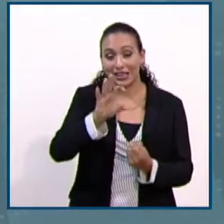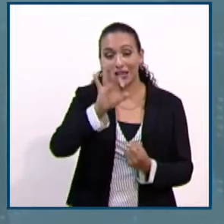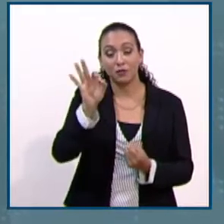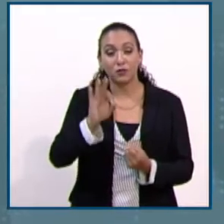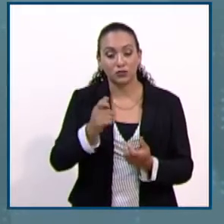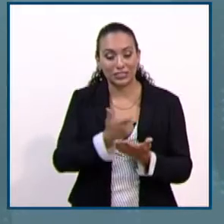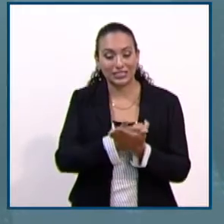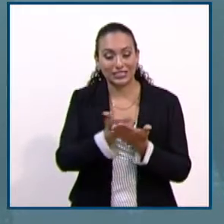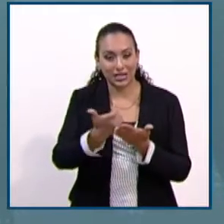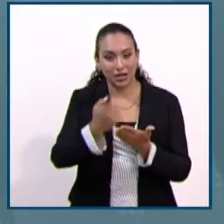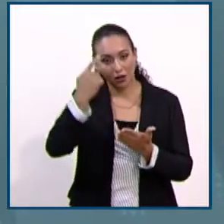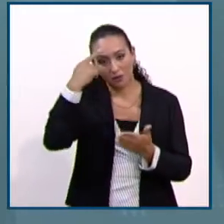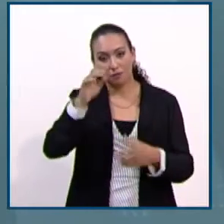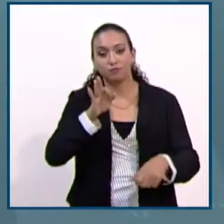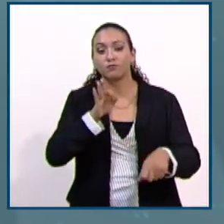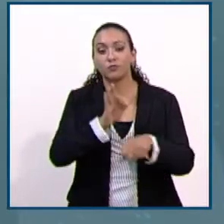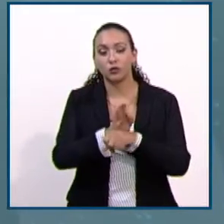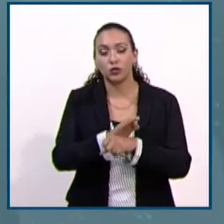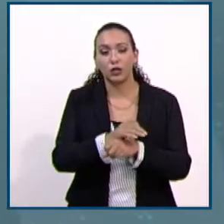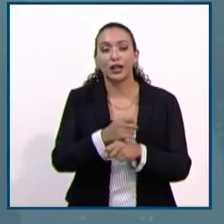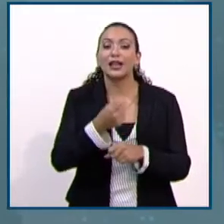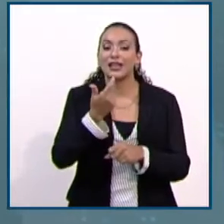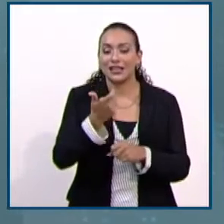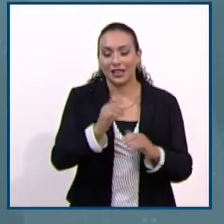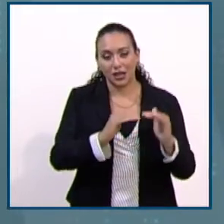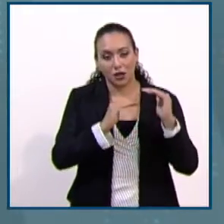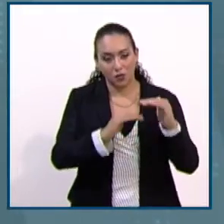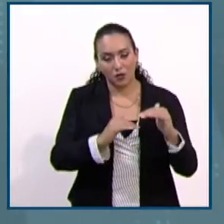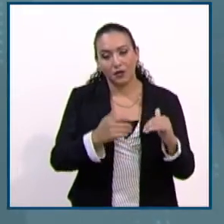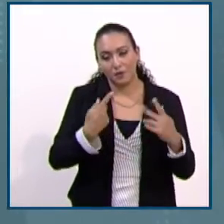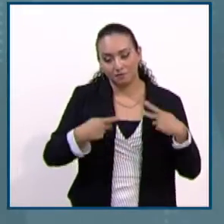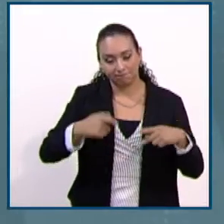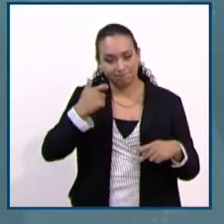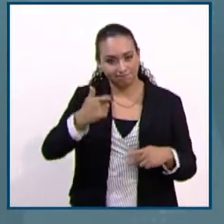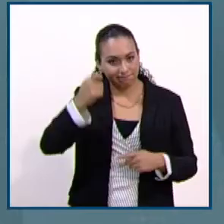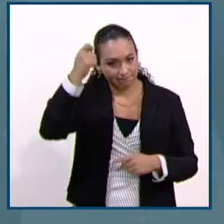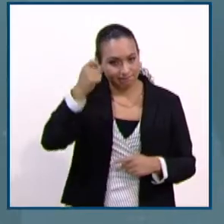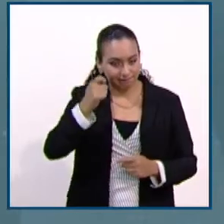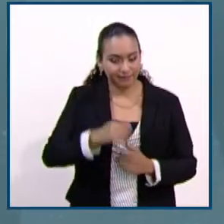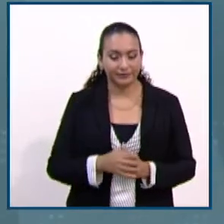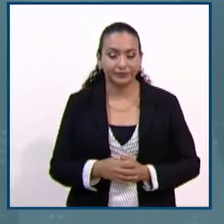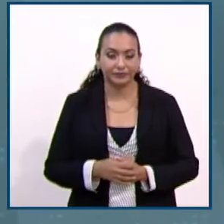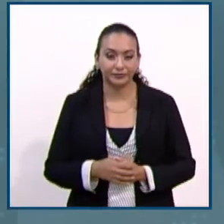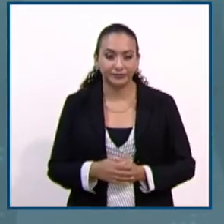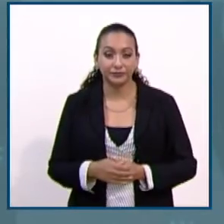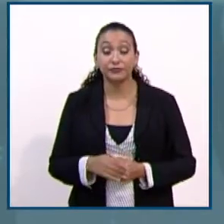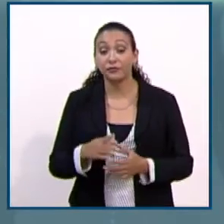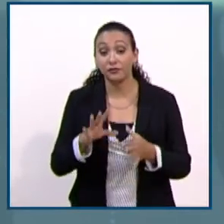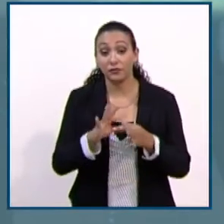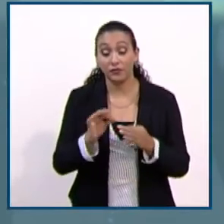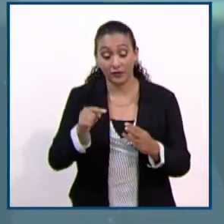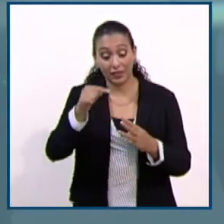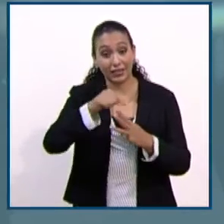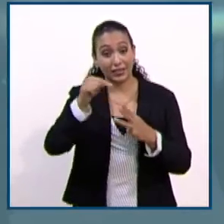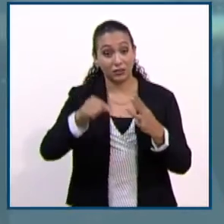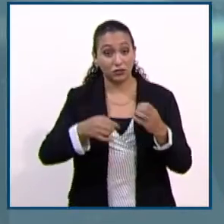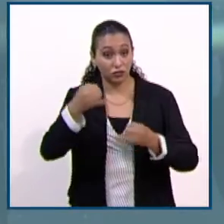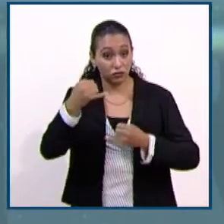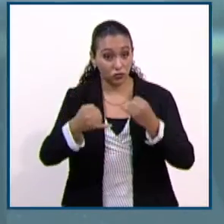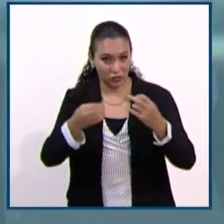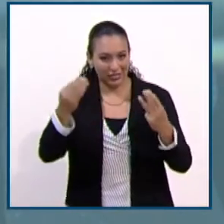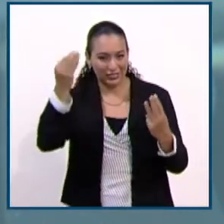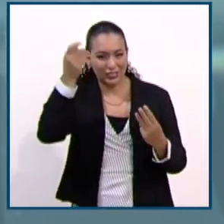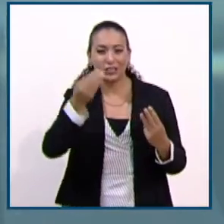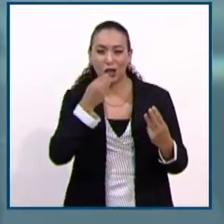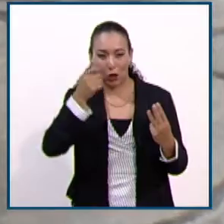quejoso para proteger su derecho al mínimo vital como deudor alimentario. En la resolución explicó que los 3 diferentes juicios